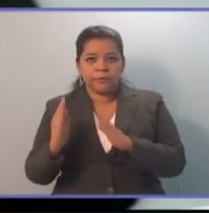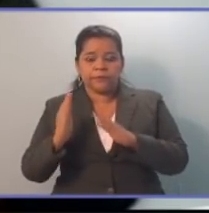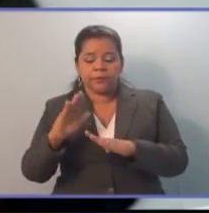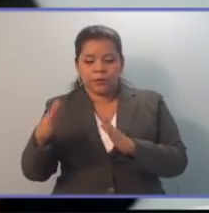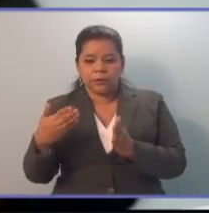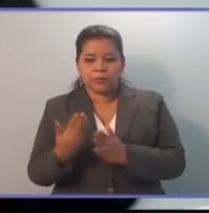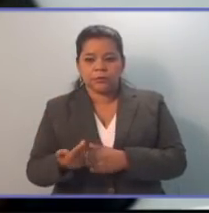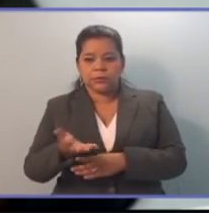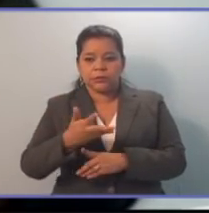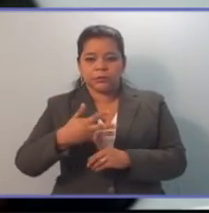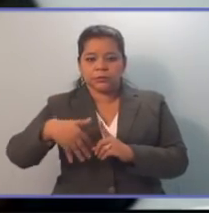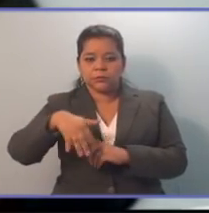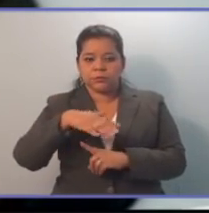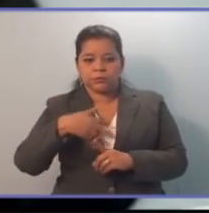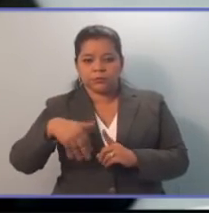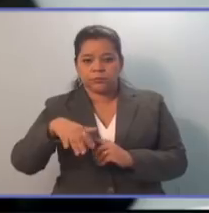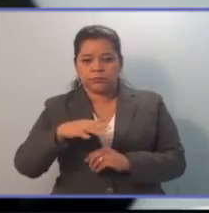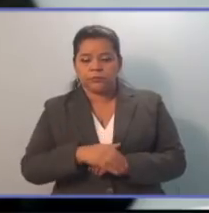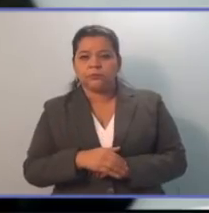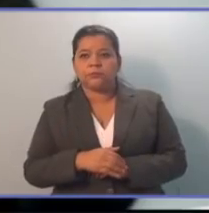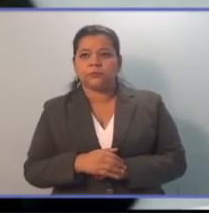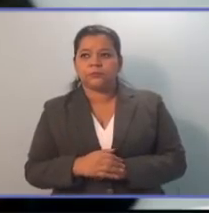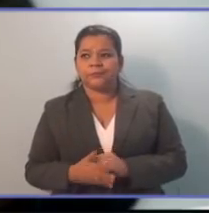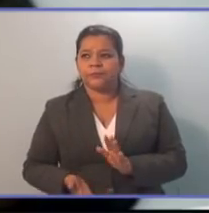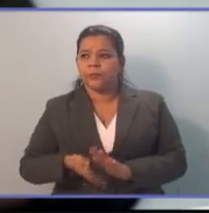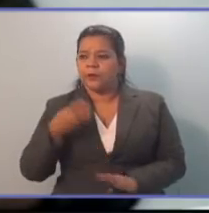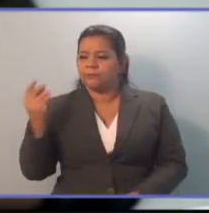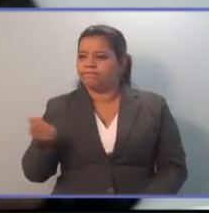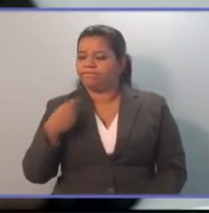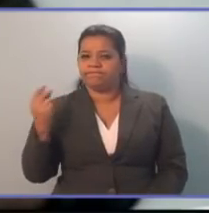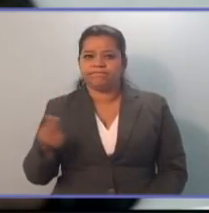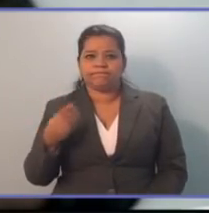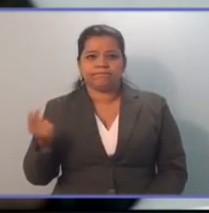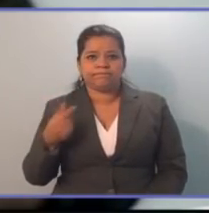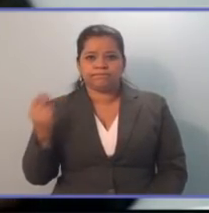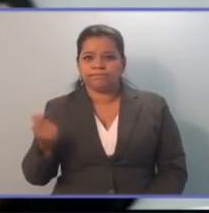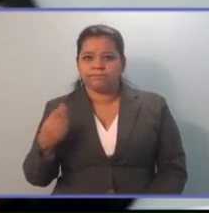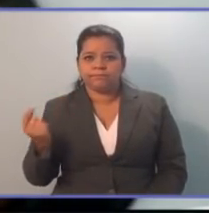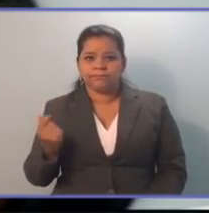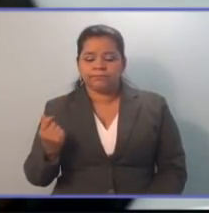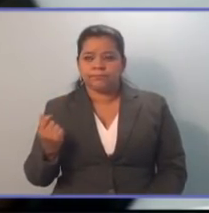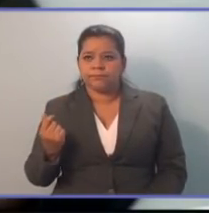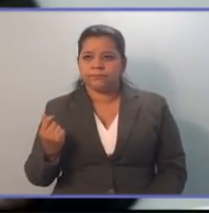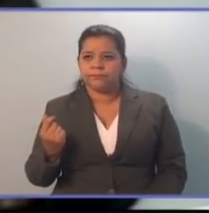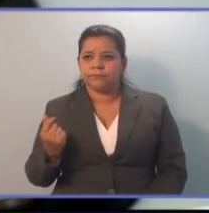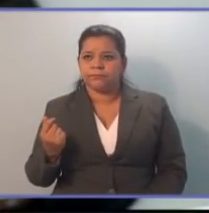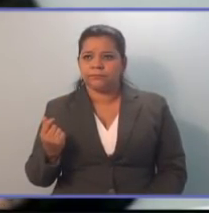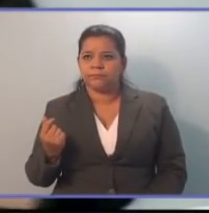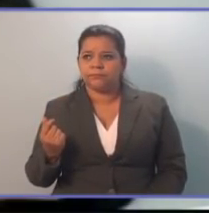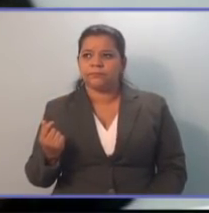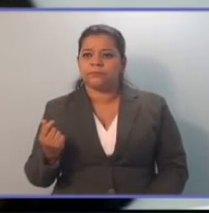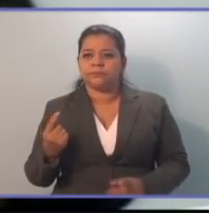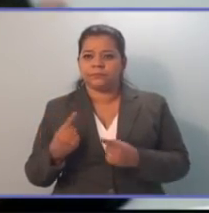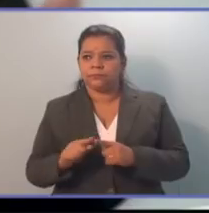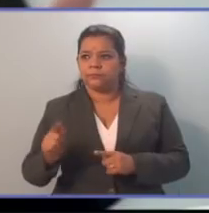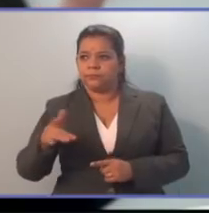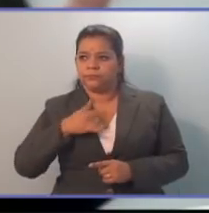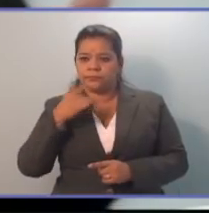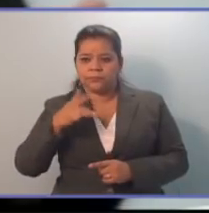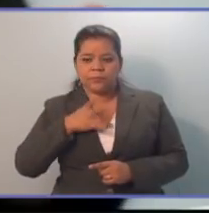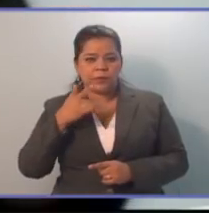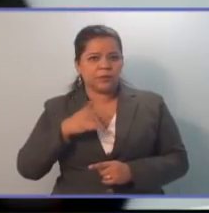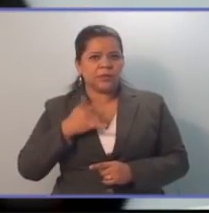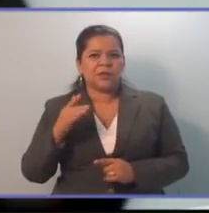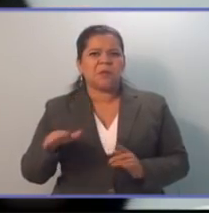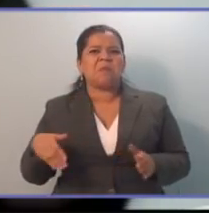de una prisa, de una carrera que siento yo que no tenía